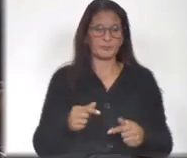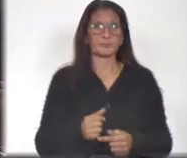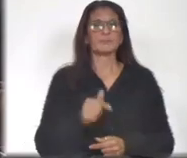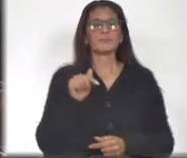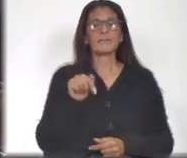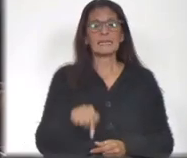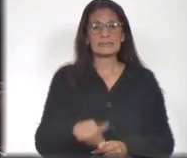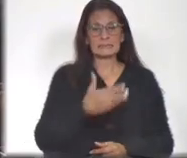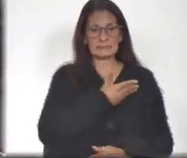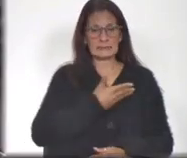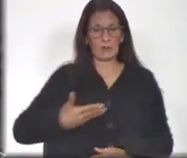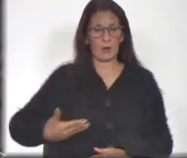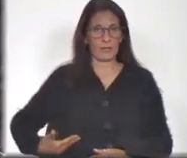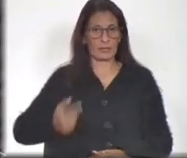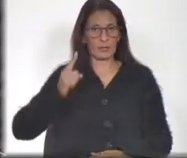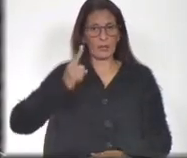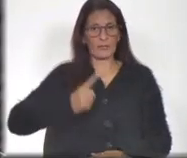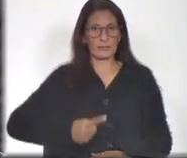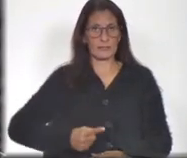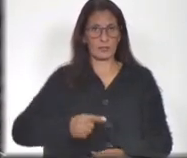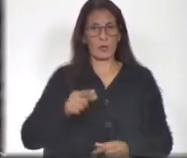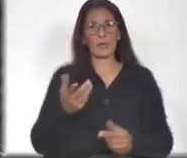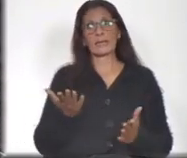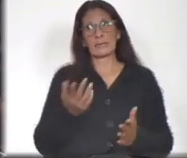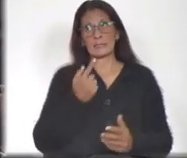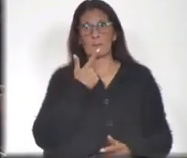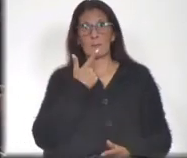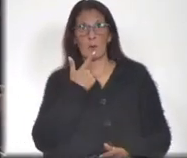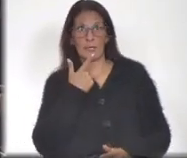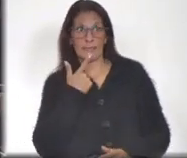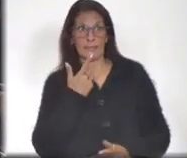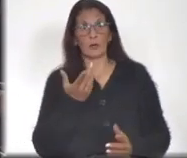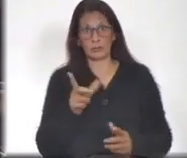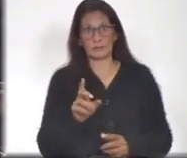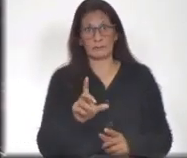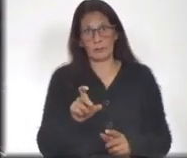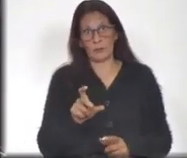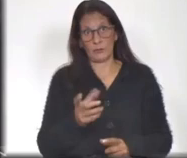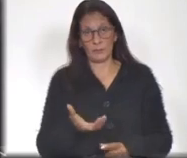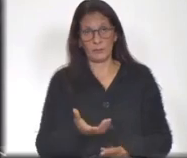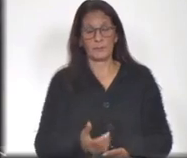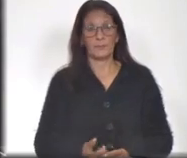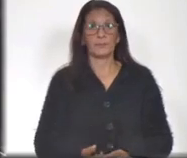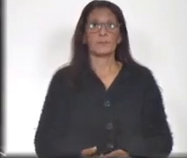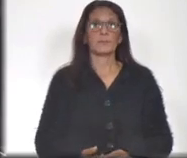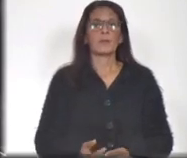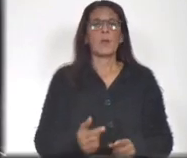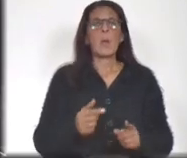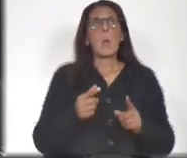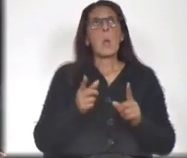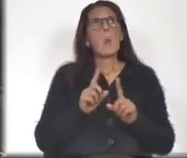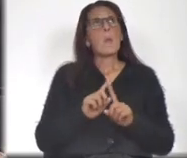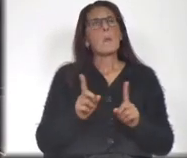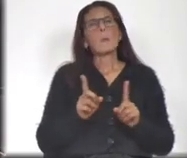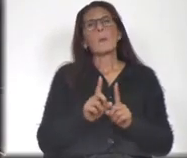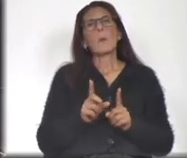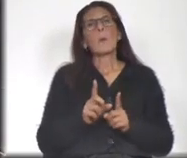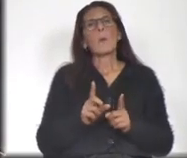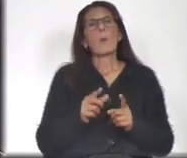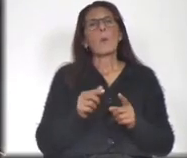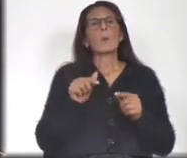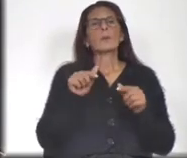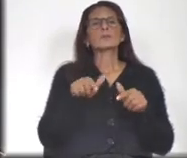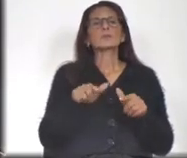decisión de gobierno, que es un hecho político obviamente también, no se da en